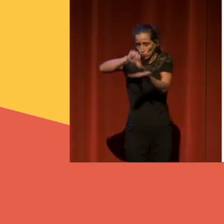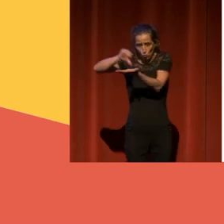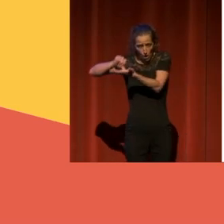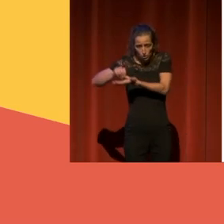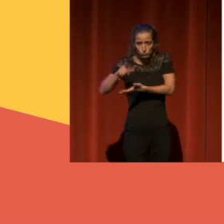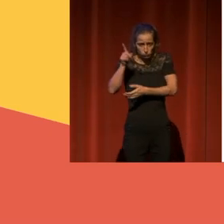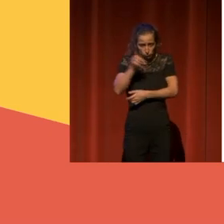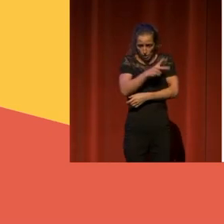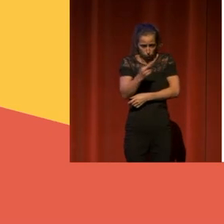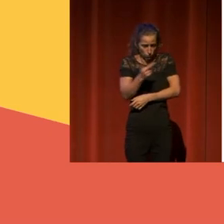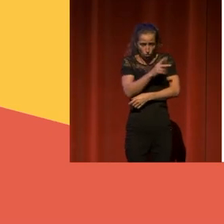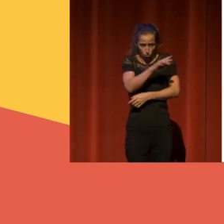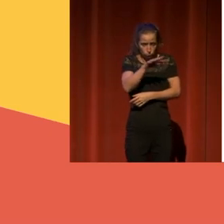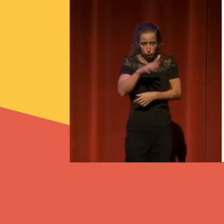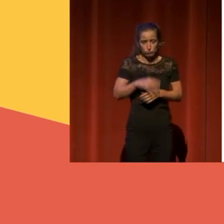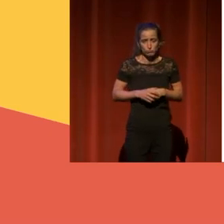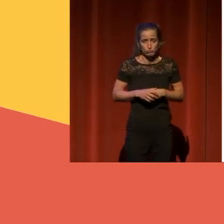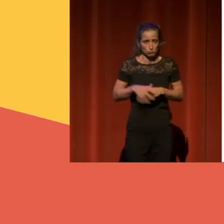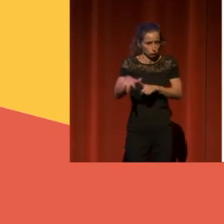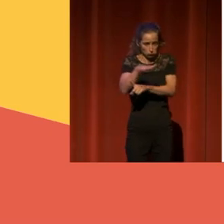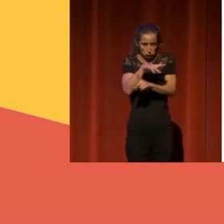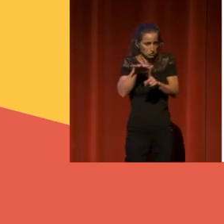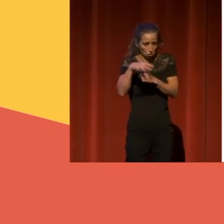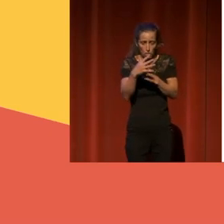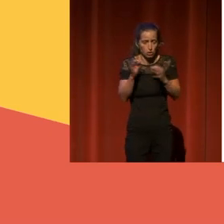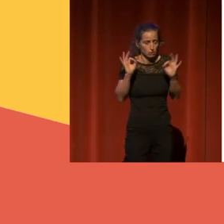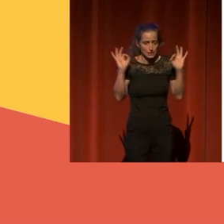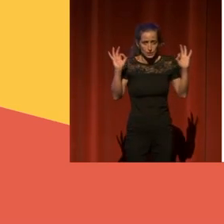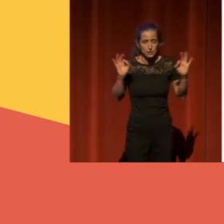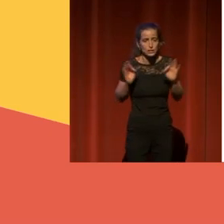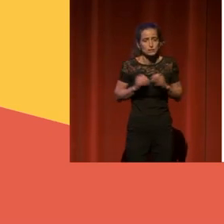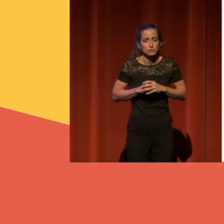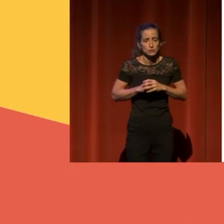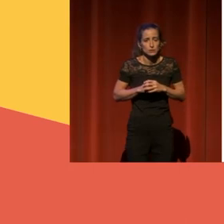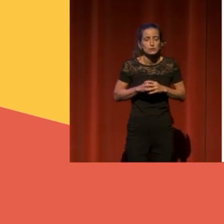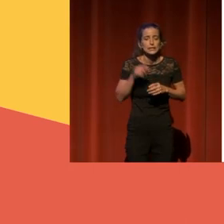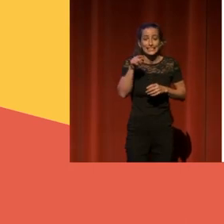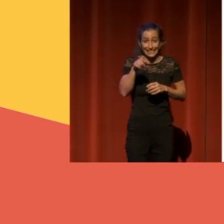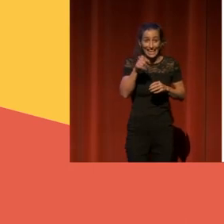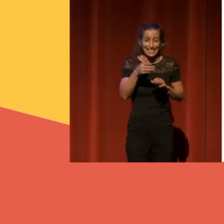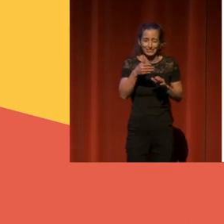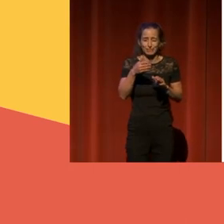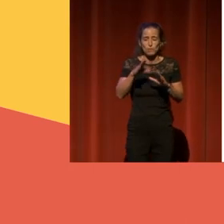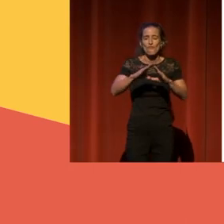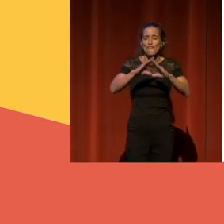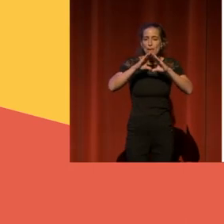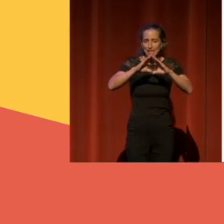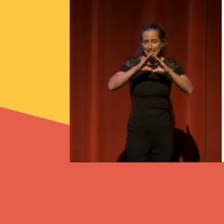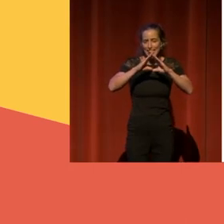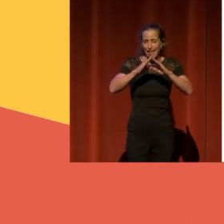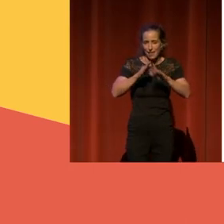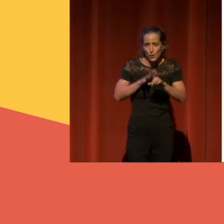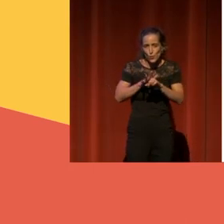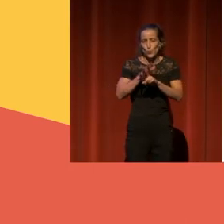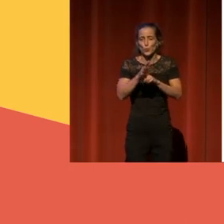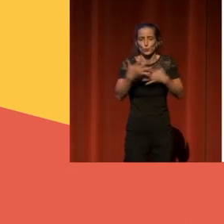y en ambos ecosistemas están muy feminizadas. Eso, pues, por otra parte,